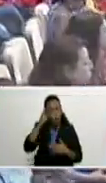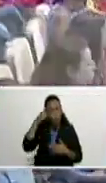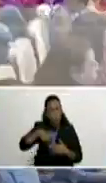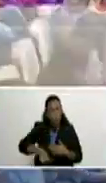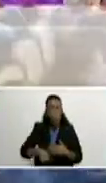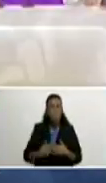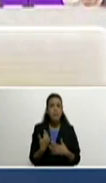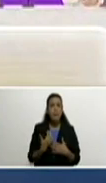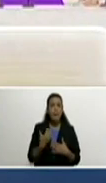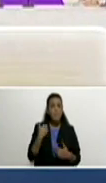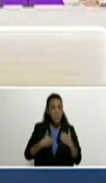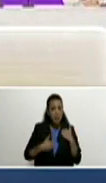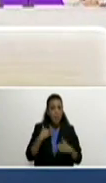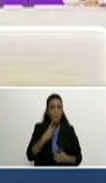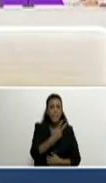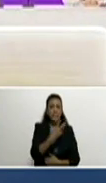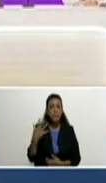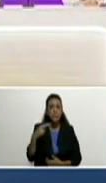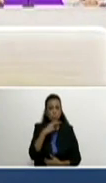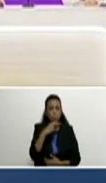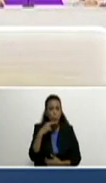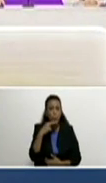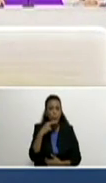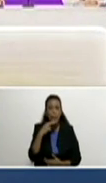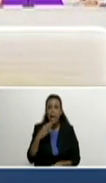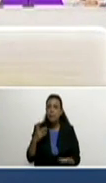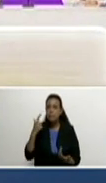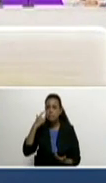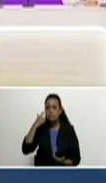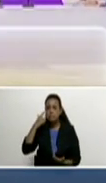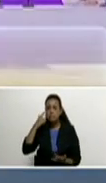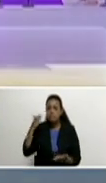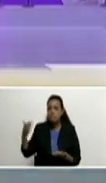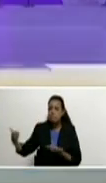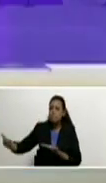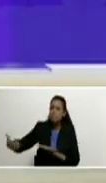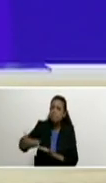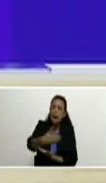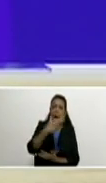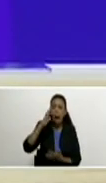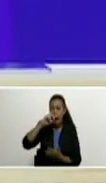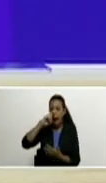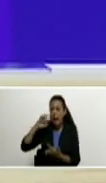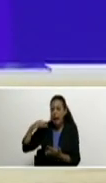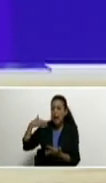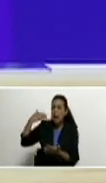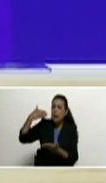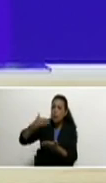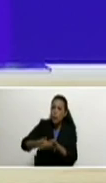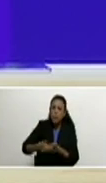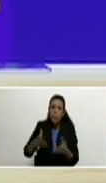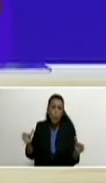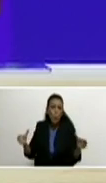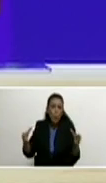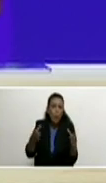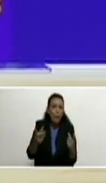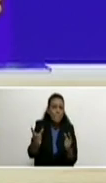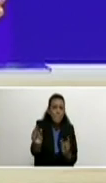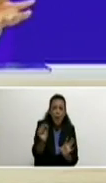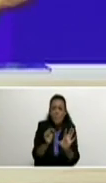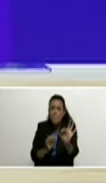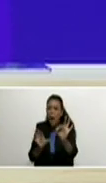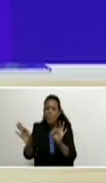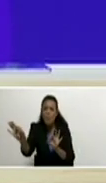recoger todos esos pasos, unirlos en un solo esfuerzo,